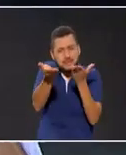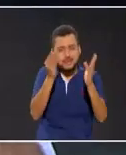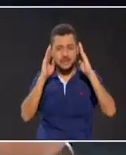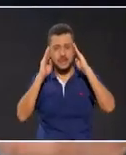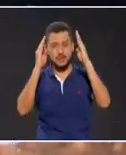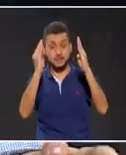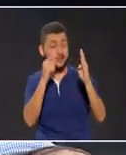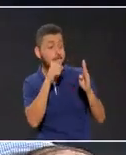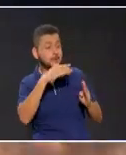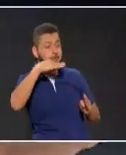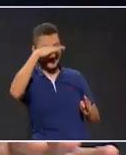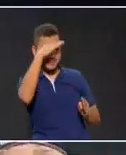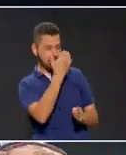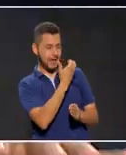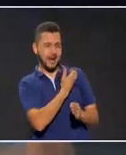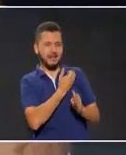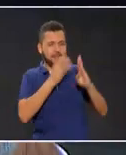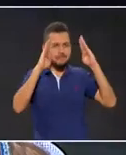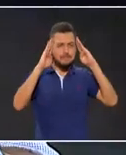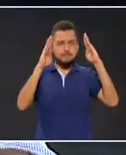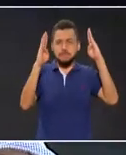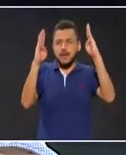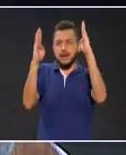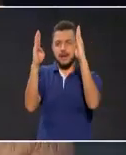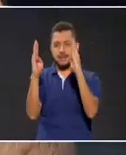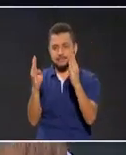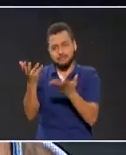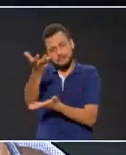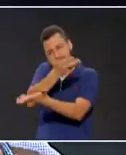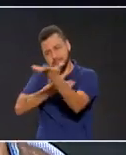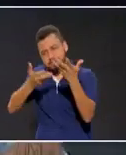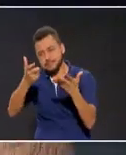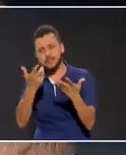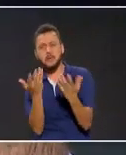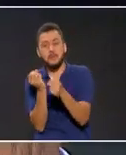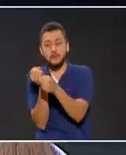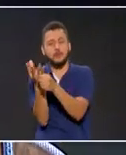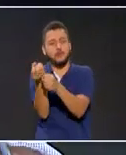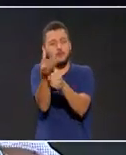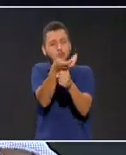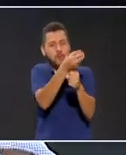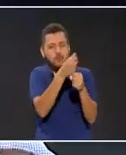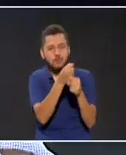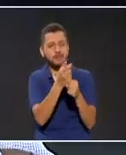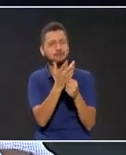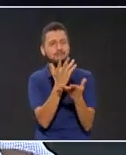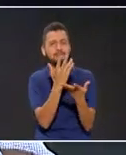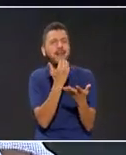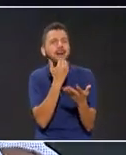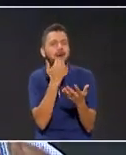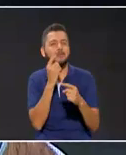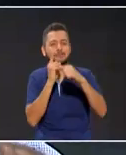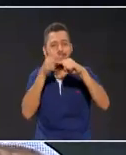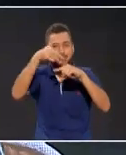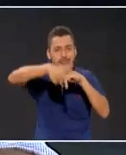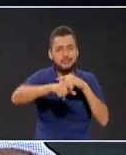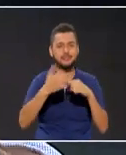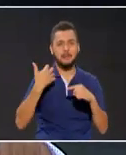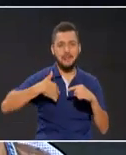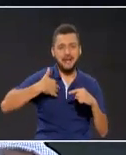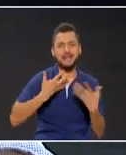lleguen a todos los territorios, a los barrios por intermedio. Quiero activarlos, quiero que tienen mucho que aportarnos todavía,